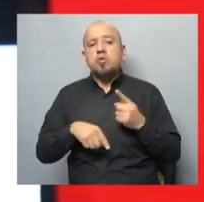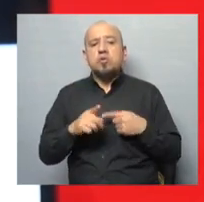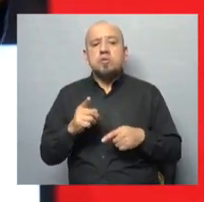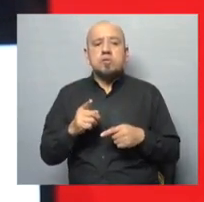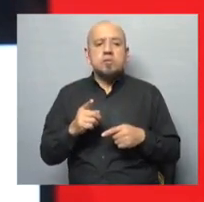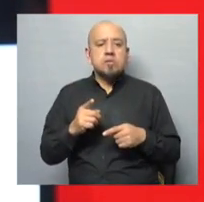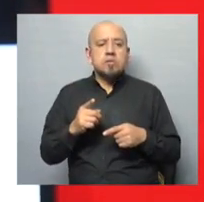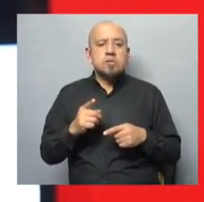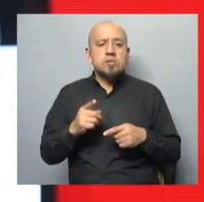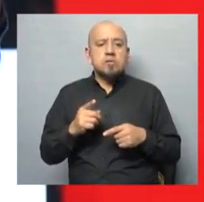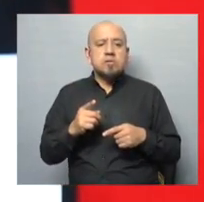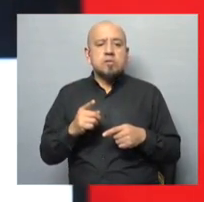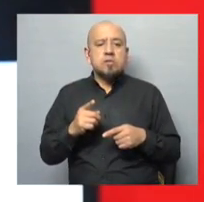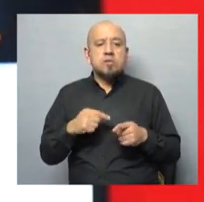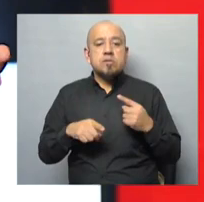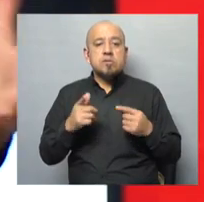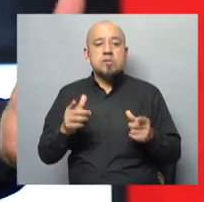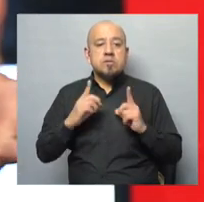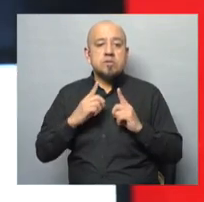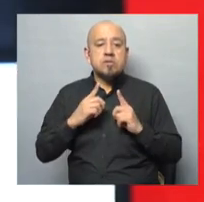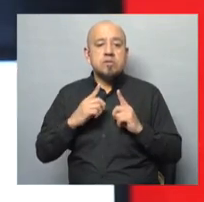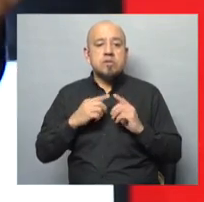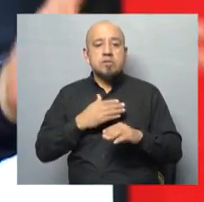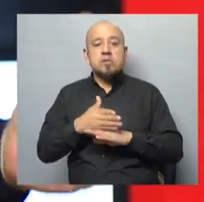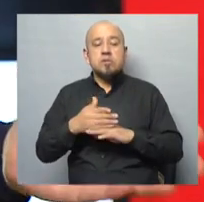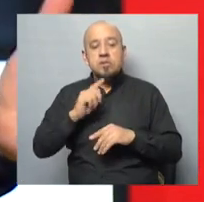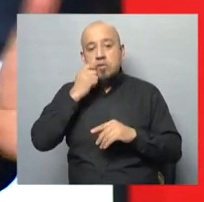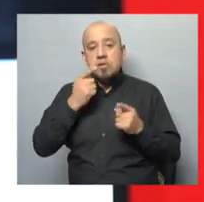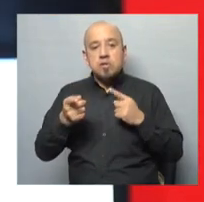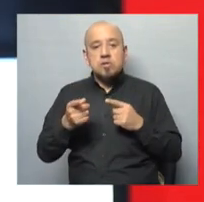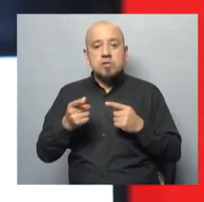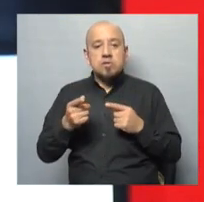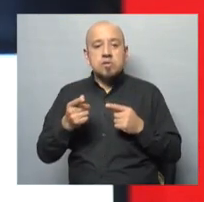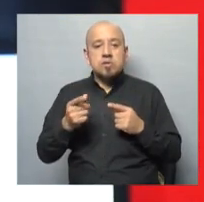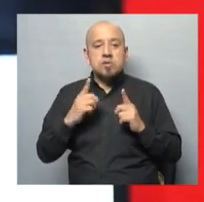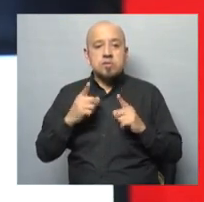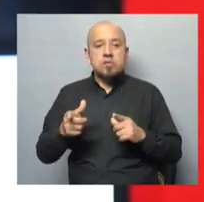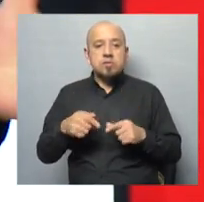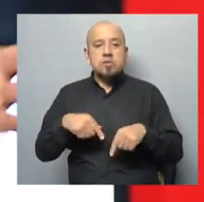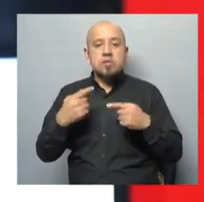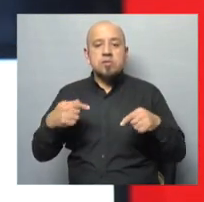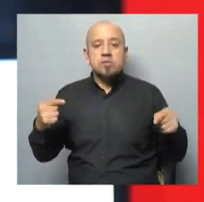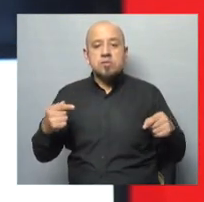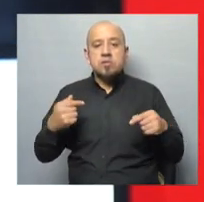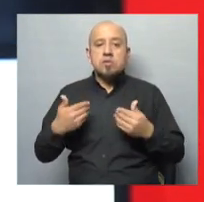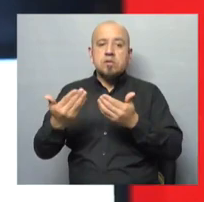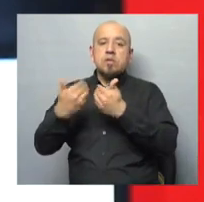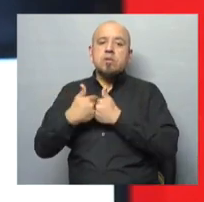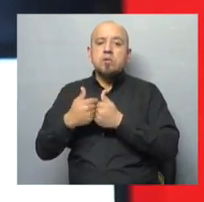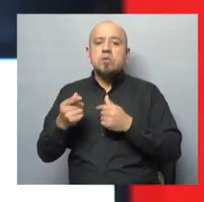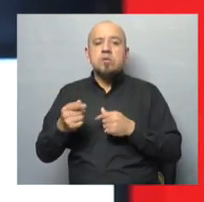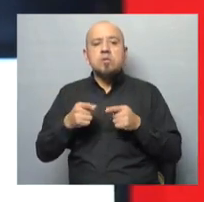y los esperaban a la salida porque les había gustado mucho la obra nos esperaban a la salida y entre las cosas que me acuerdo que me preguntaban es